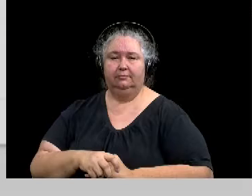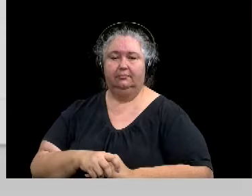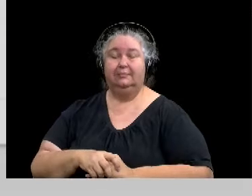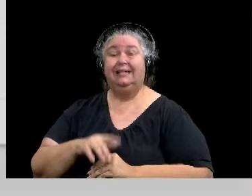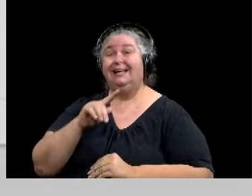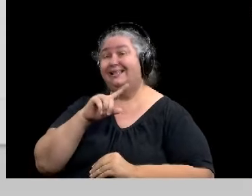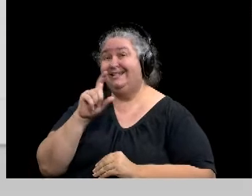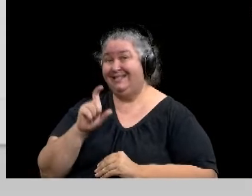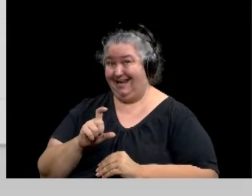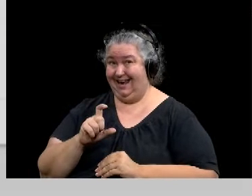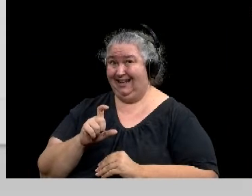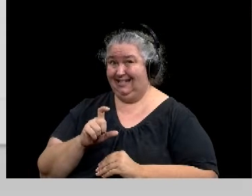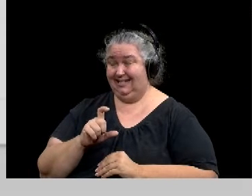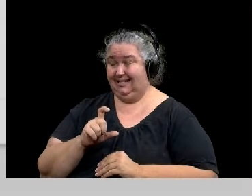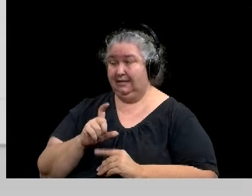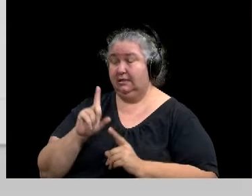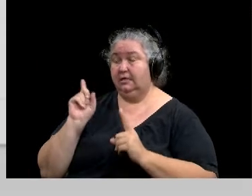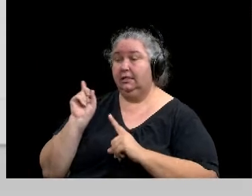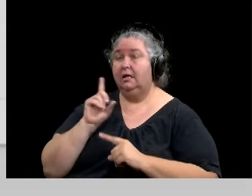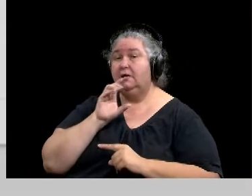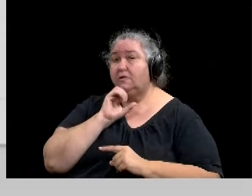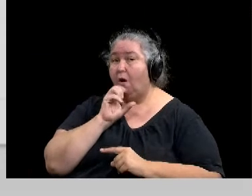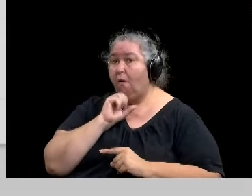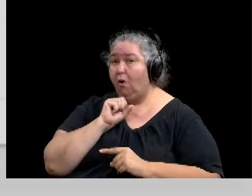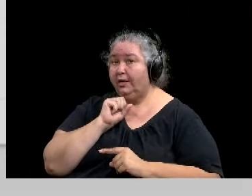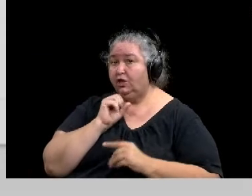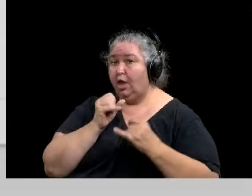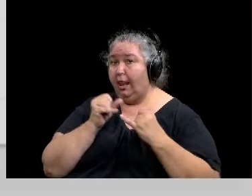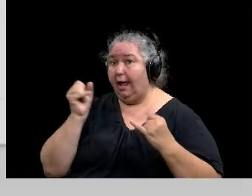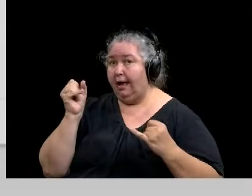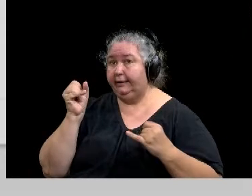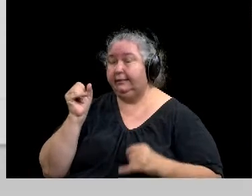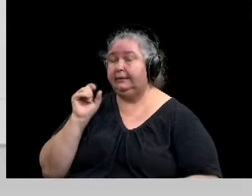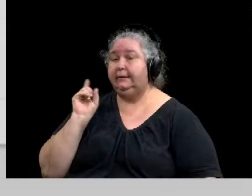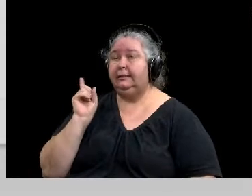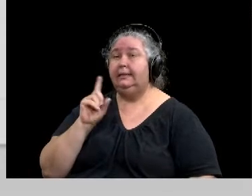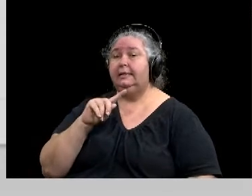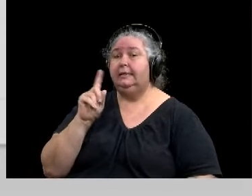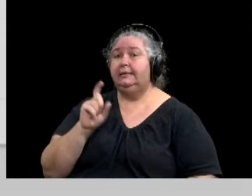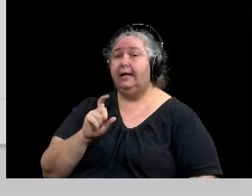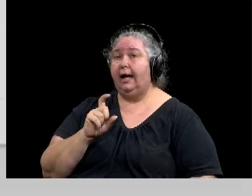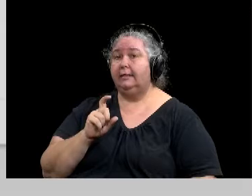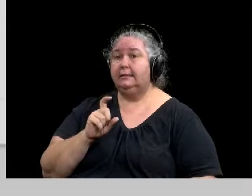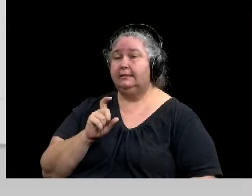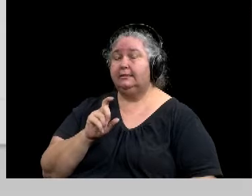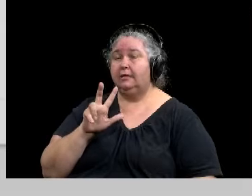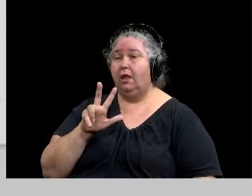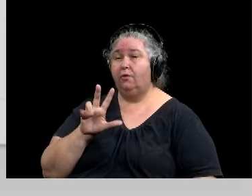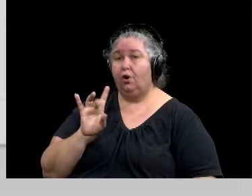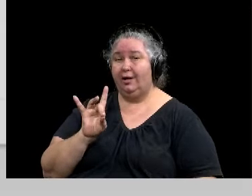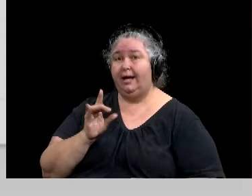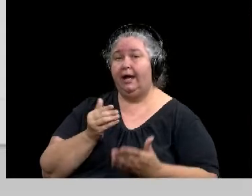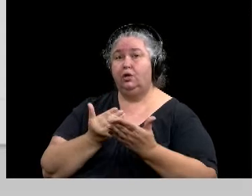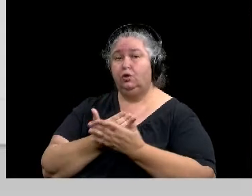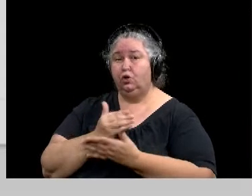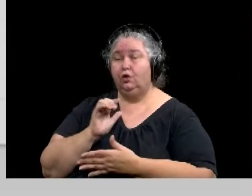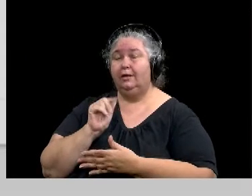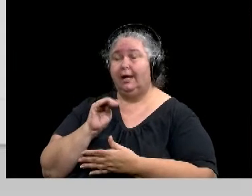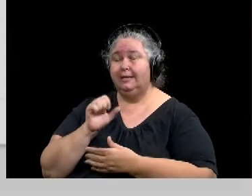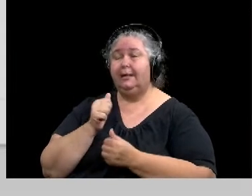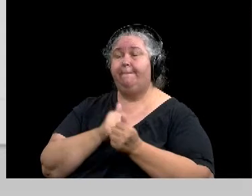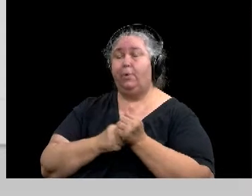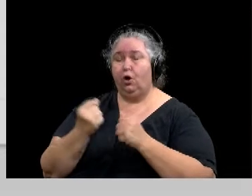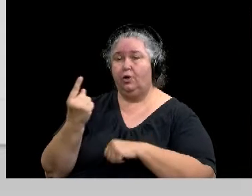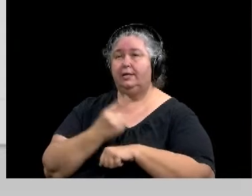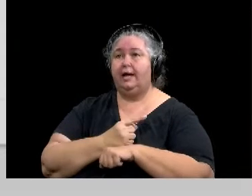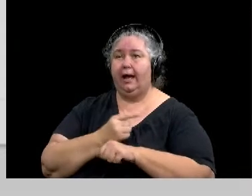personas al día dejas estar anaranjado y es 38 nuevos casos al